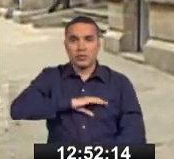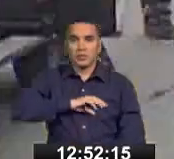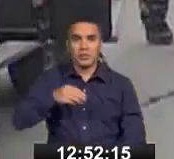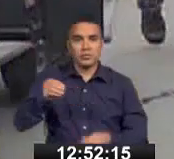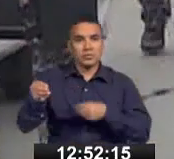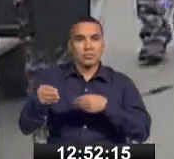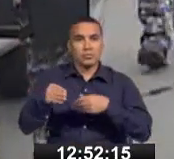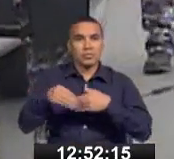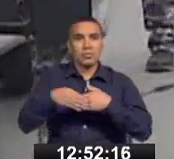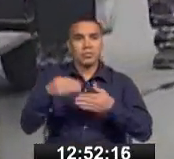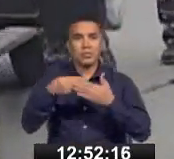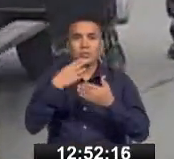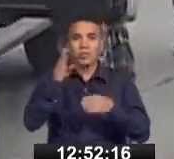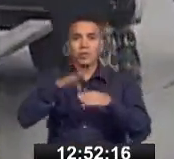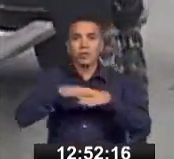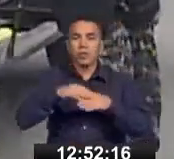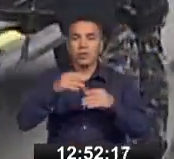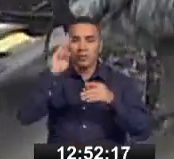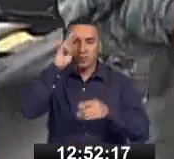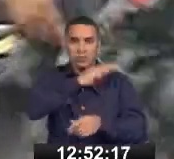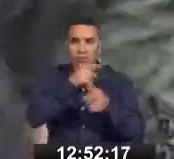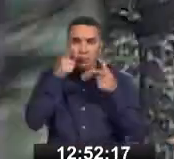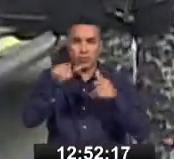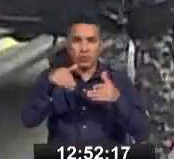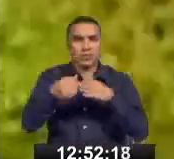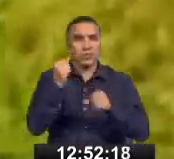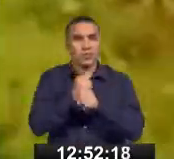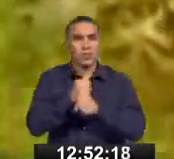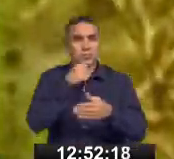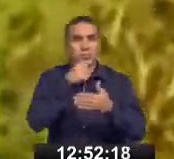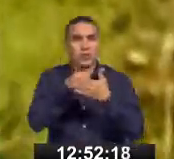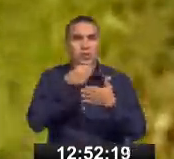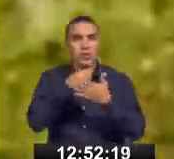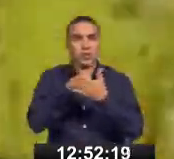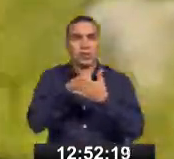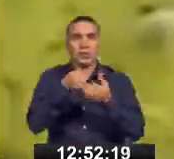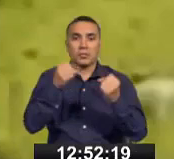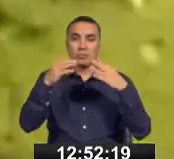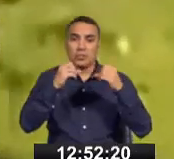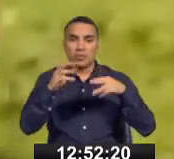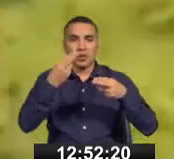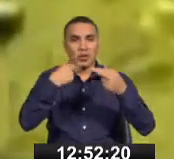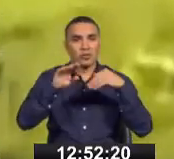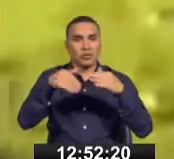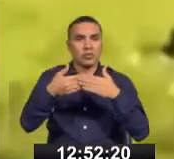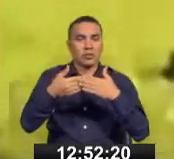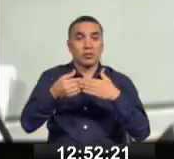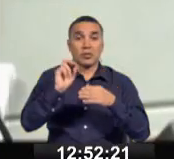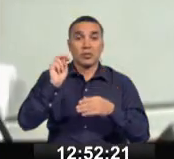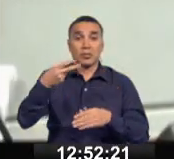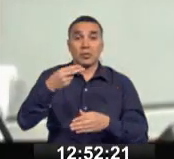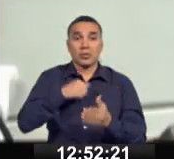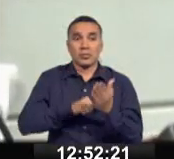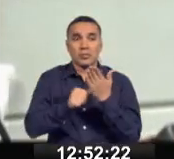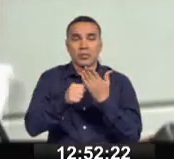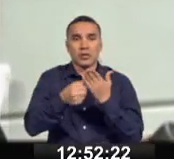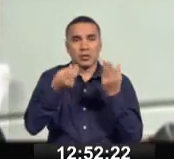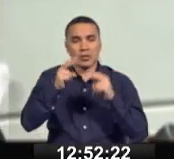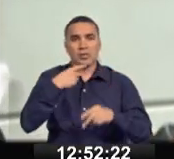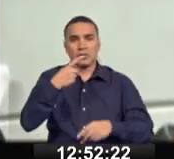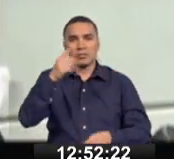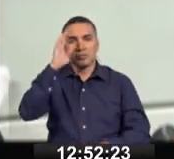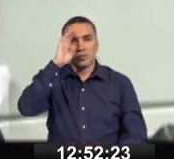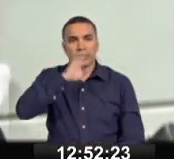sobre el estado de excepción, protocolos sobre buenas prácticas periodísticas y los chats de negociación. El viceministro del Interior también